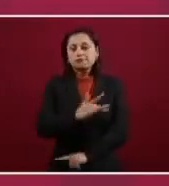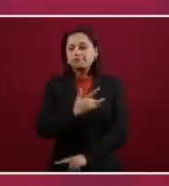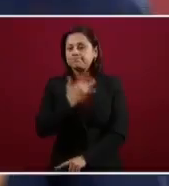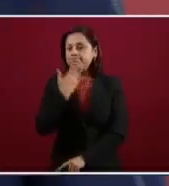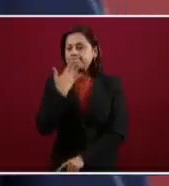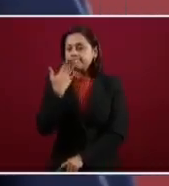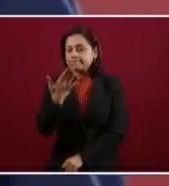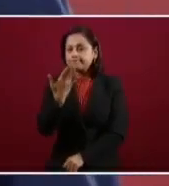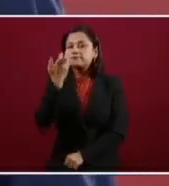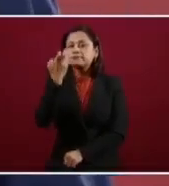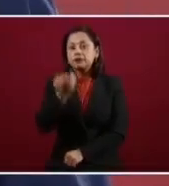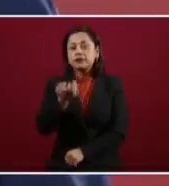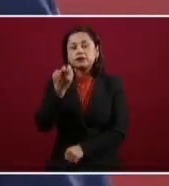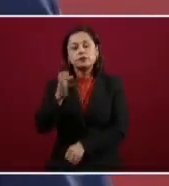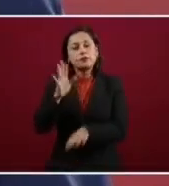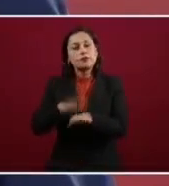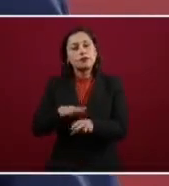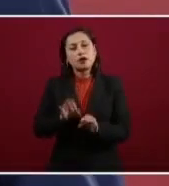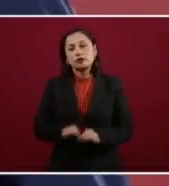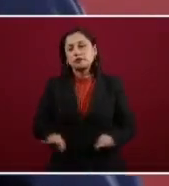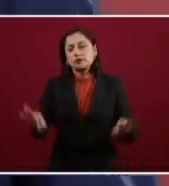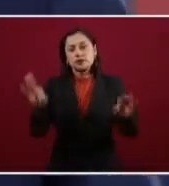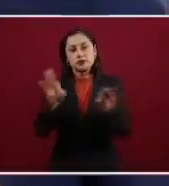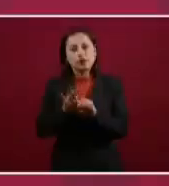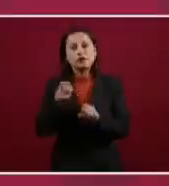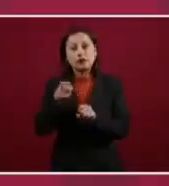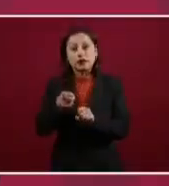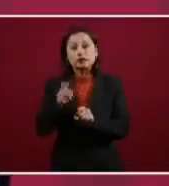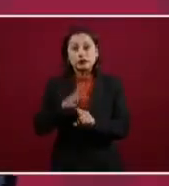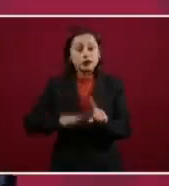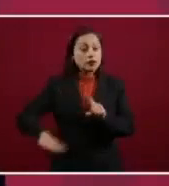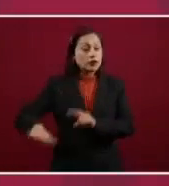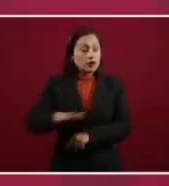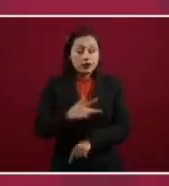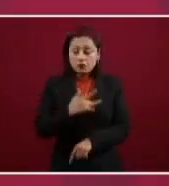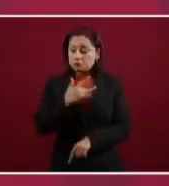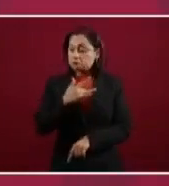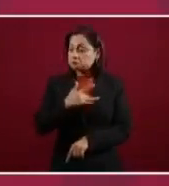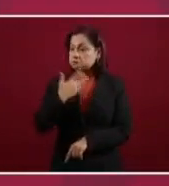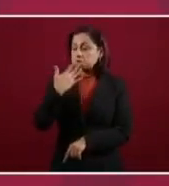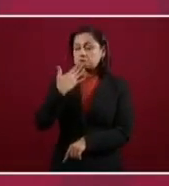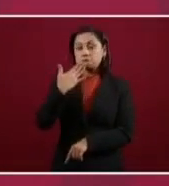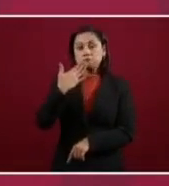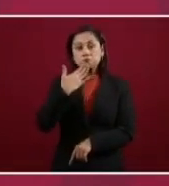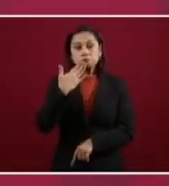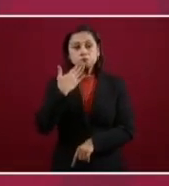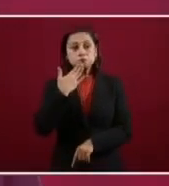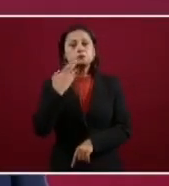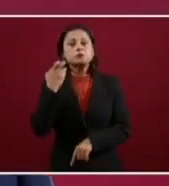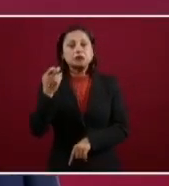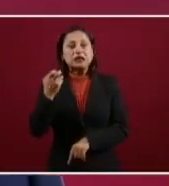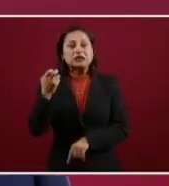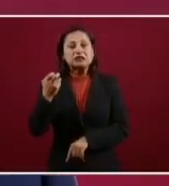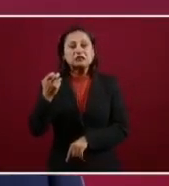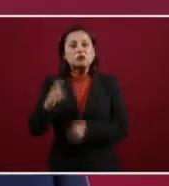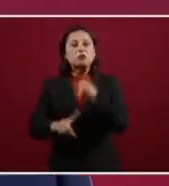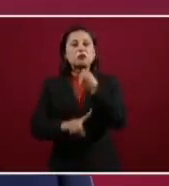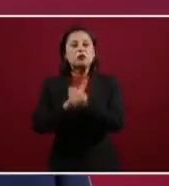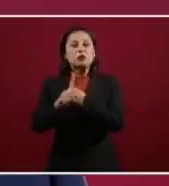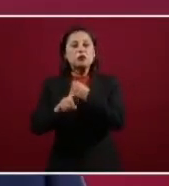lo más eficaz para atender el problema de